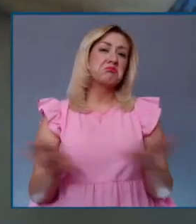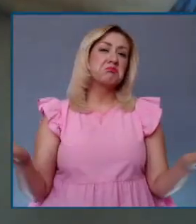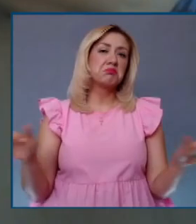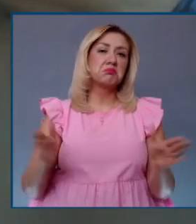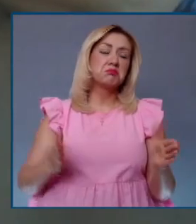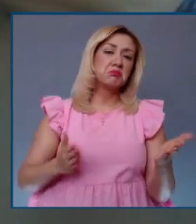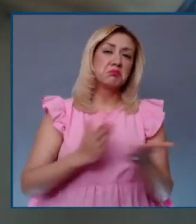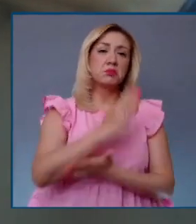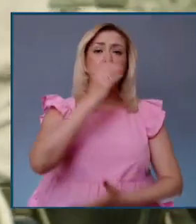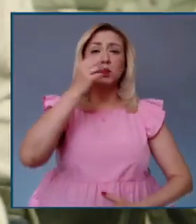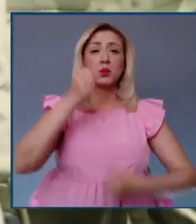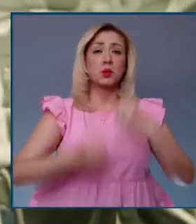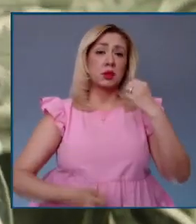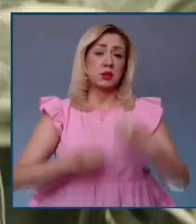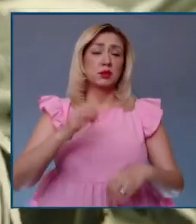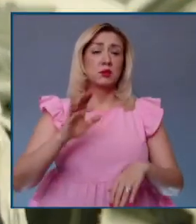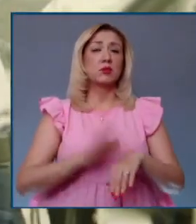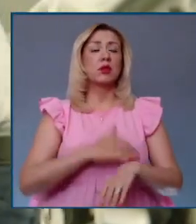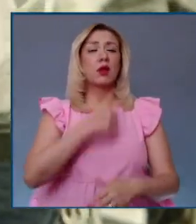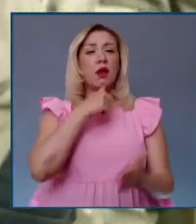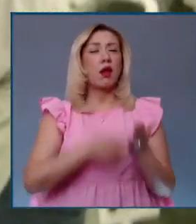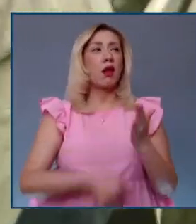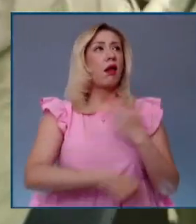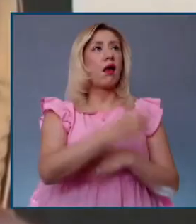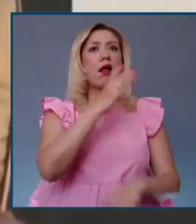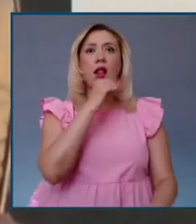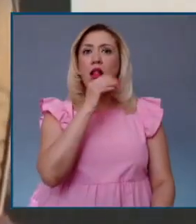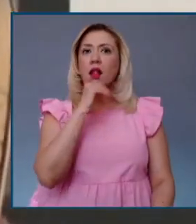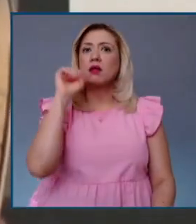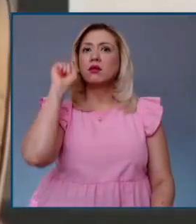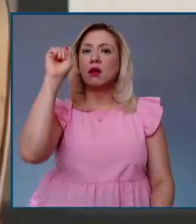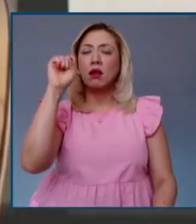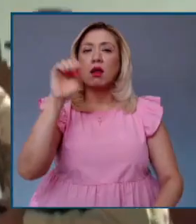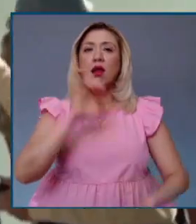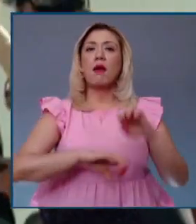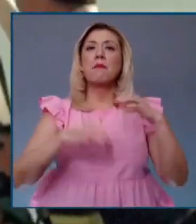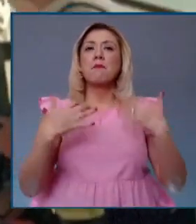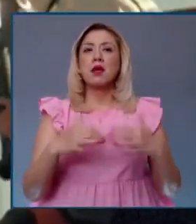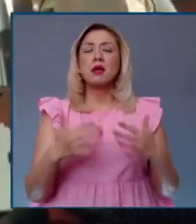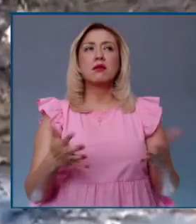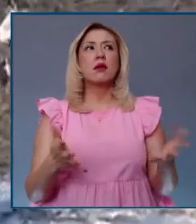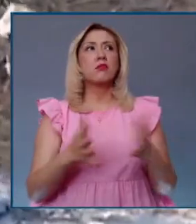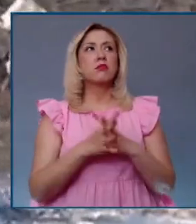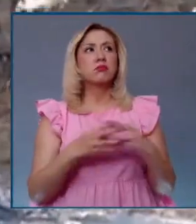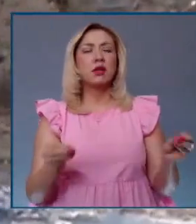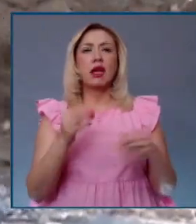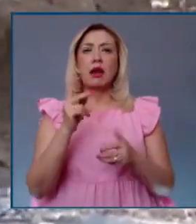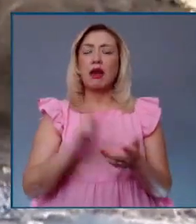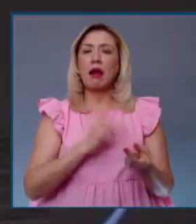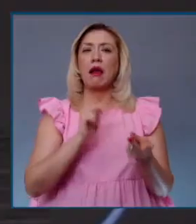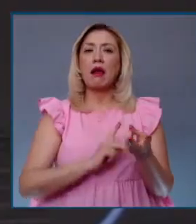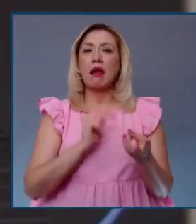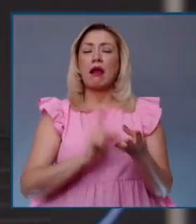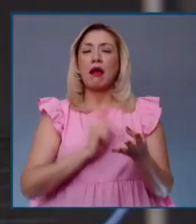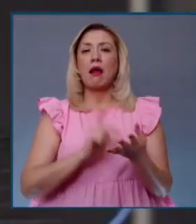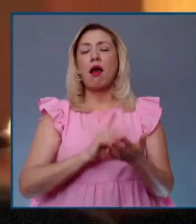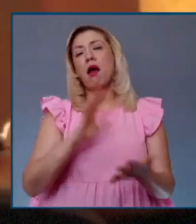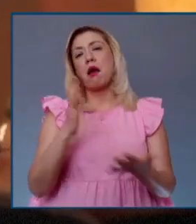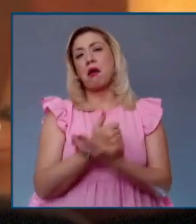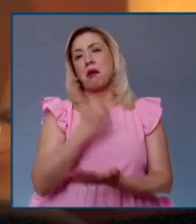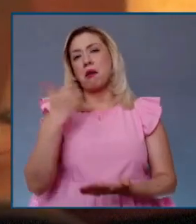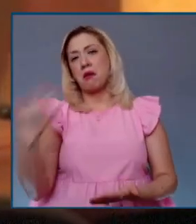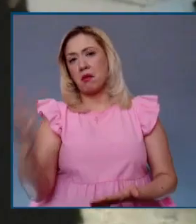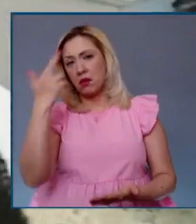a la persona, empresa o sindicato, no obstante haberlo intentado. Estos escenarios evidencian que la conciliación